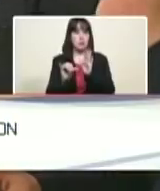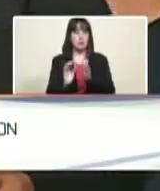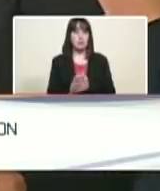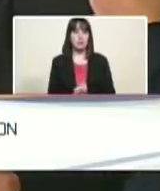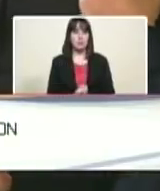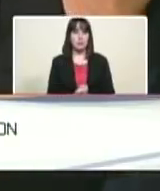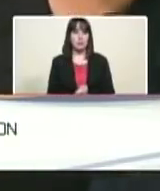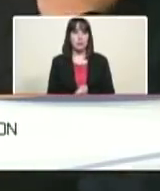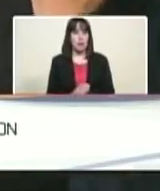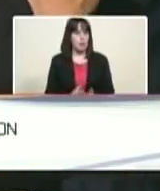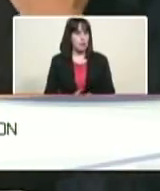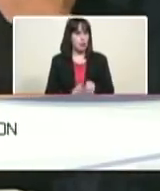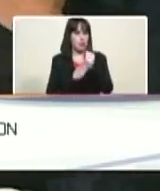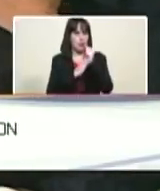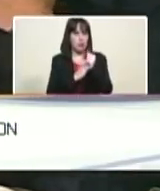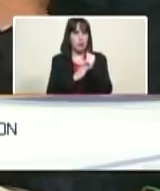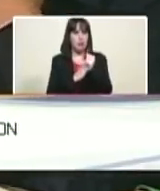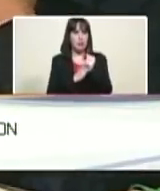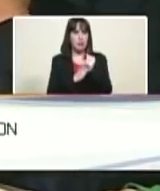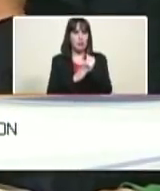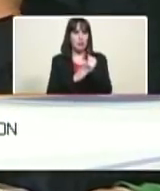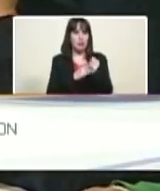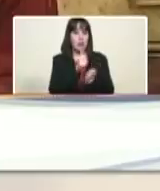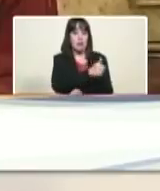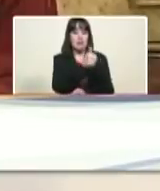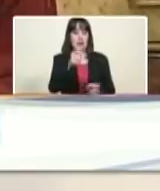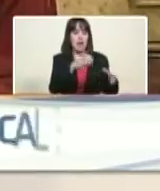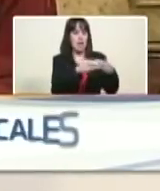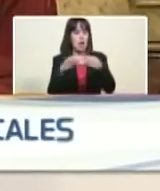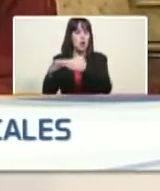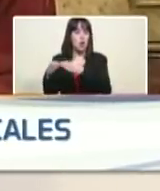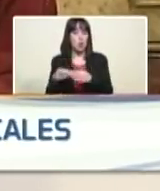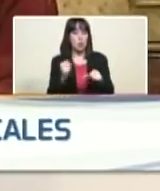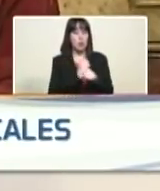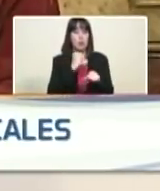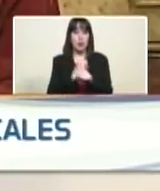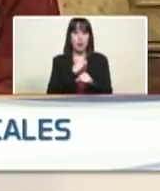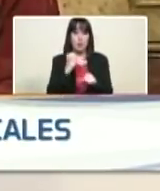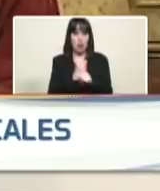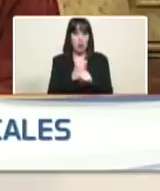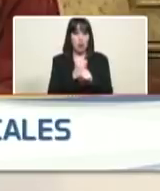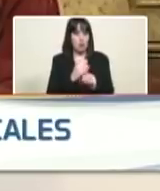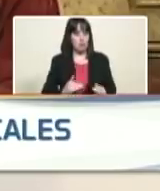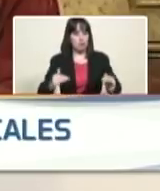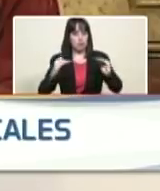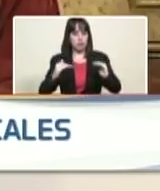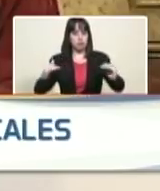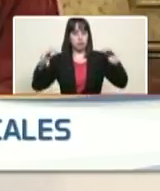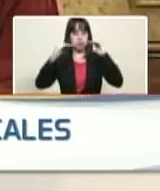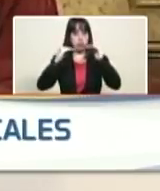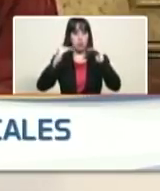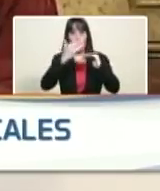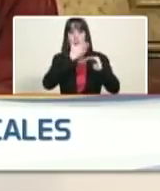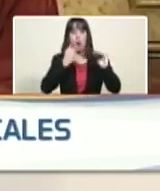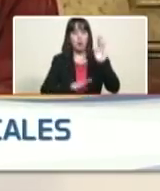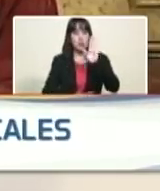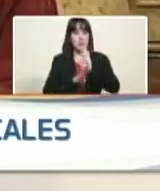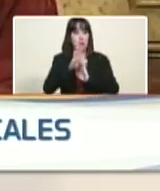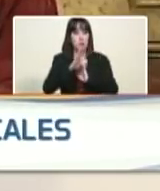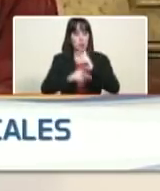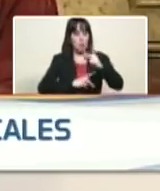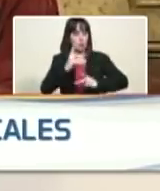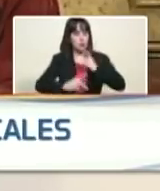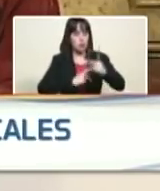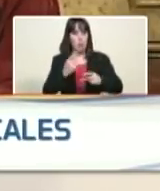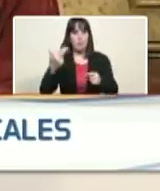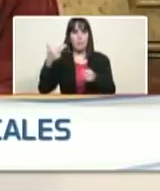de los liderazgos de cada sector para elevar la producción y la generación de riqueza en